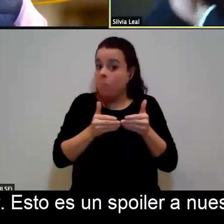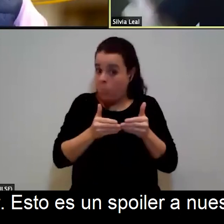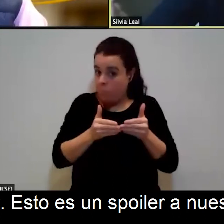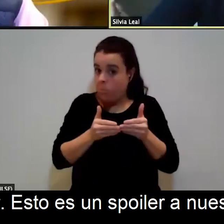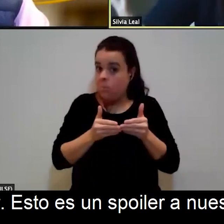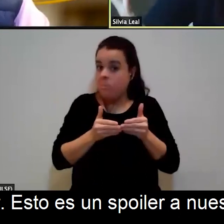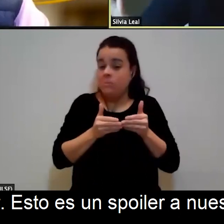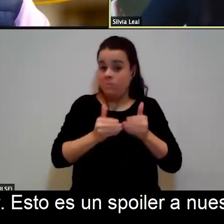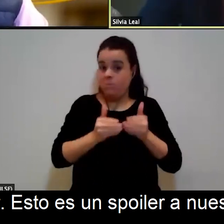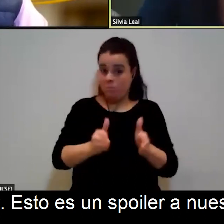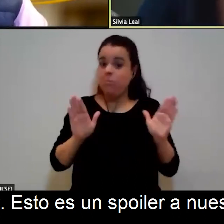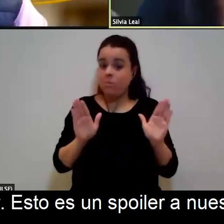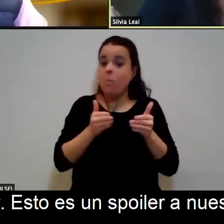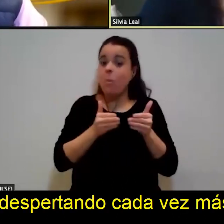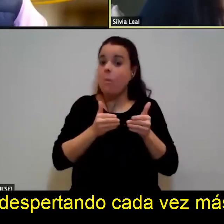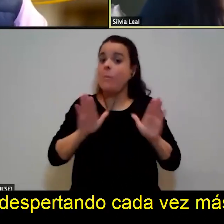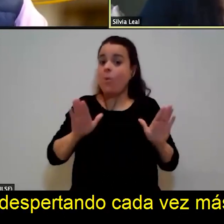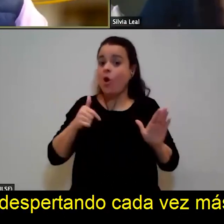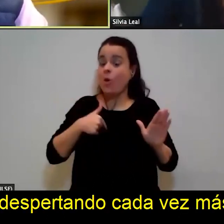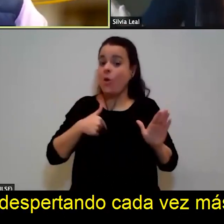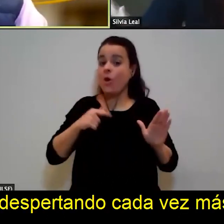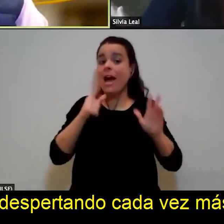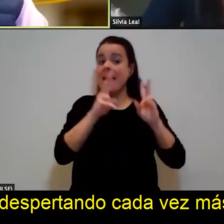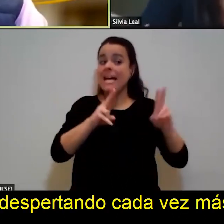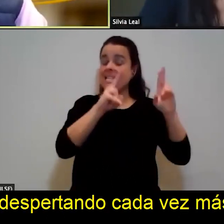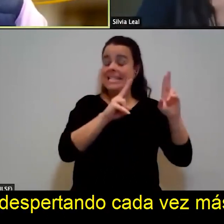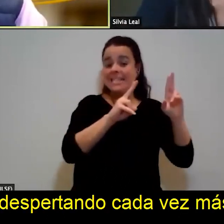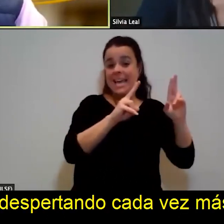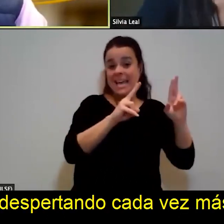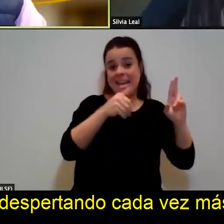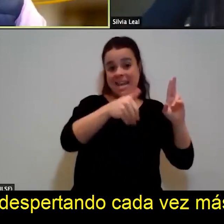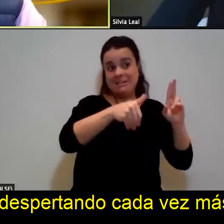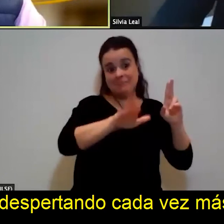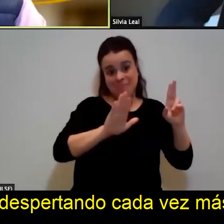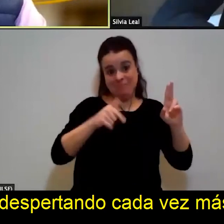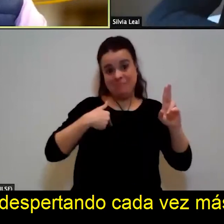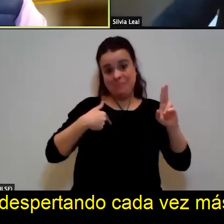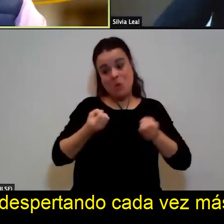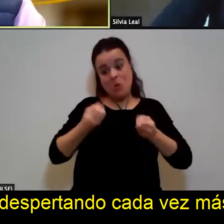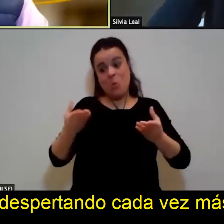Jesús, que esto es un spoiler a nuestra serie de podcast. Nada, pero así vamos despertando cada vez más el